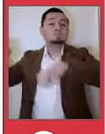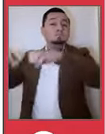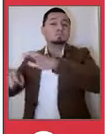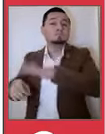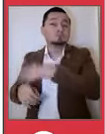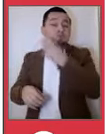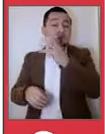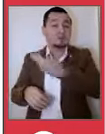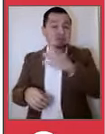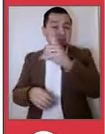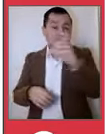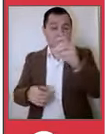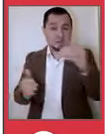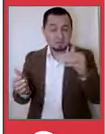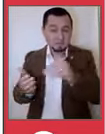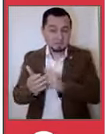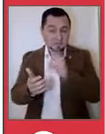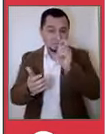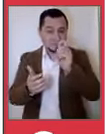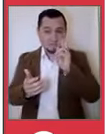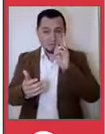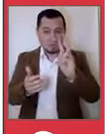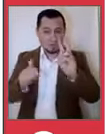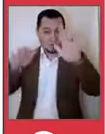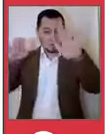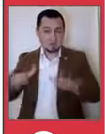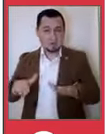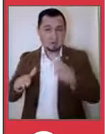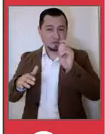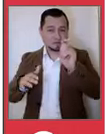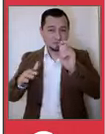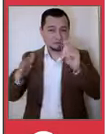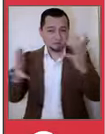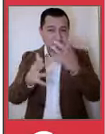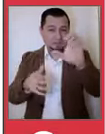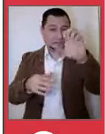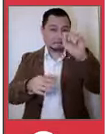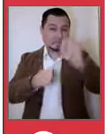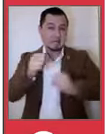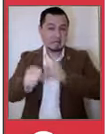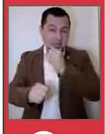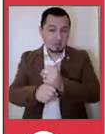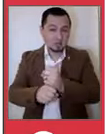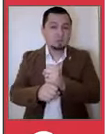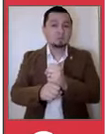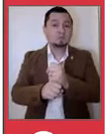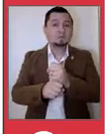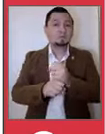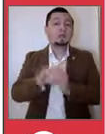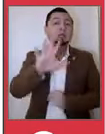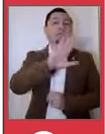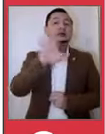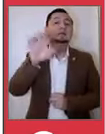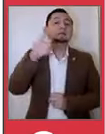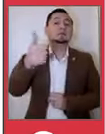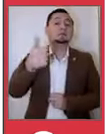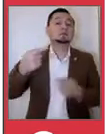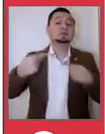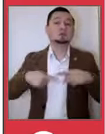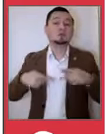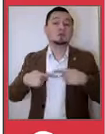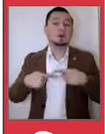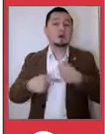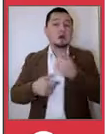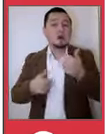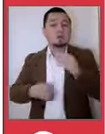tasa por cada 100.000 habitantes en el caso de los adultos de 60 años y más llegar a 500 6 personas por